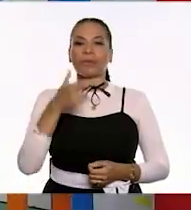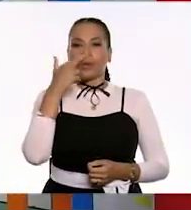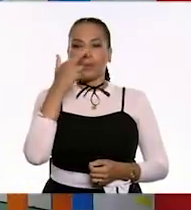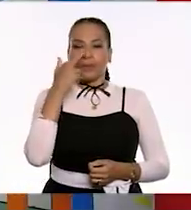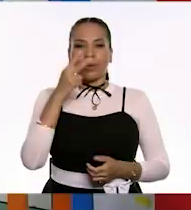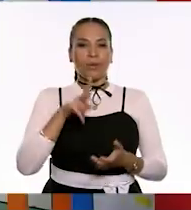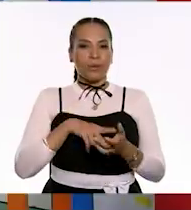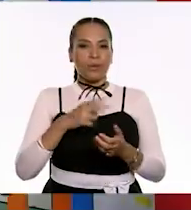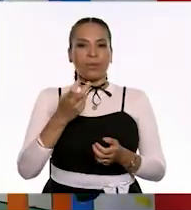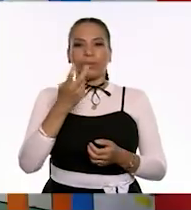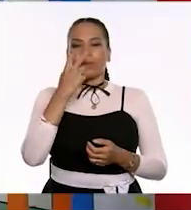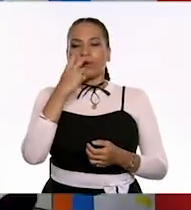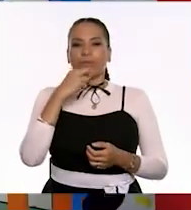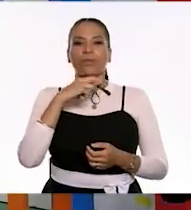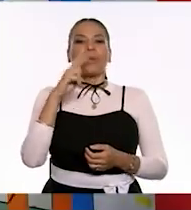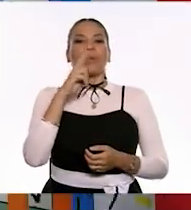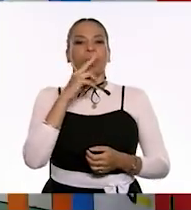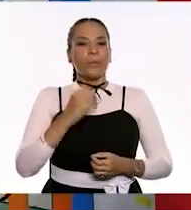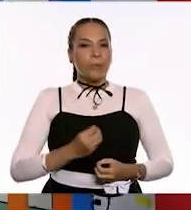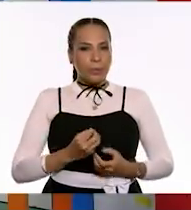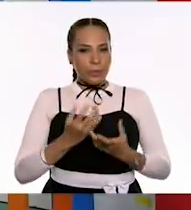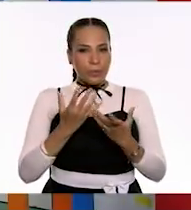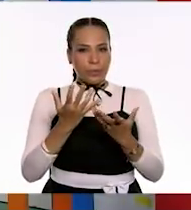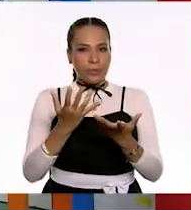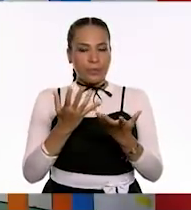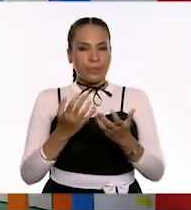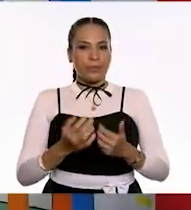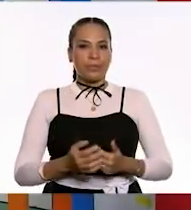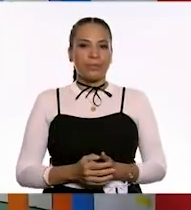Respiramos hondo y profundo y sacamos el aire.